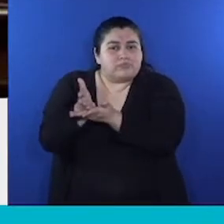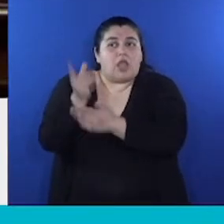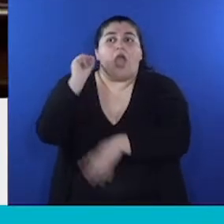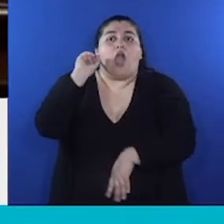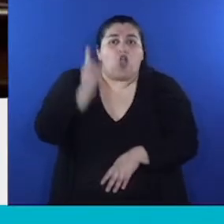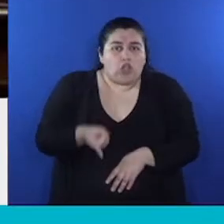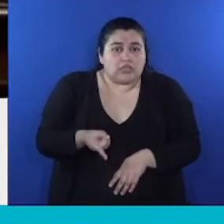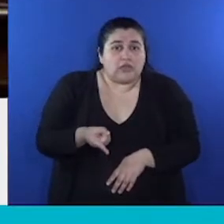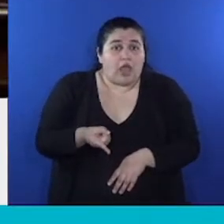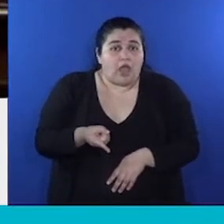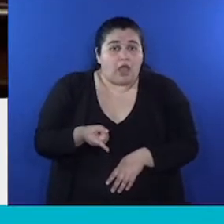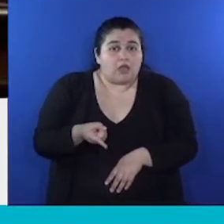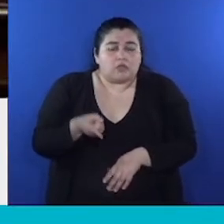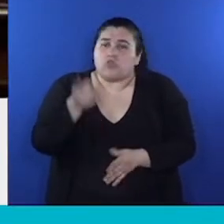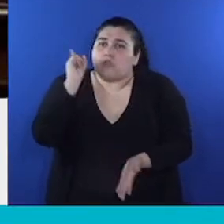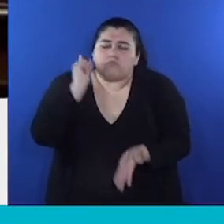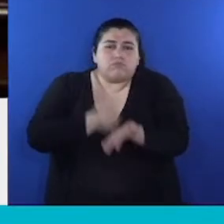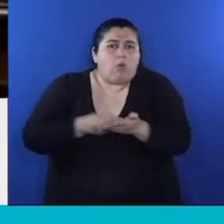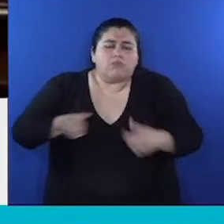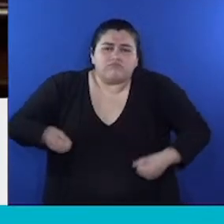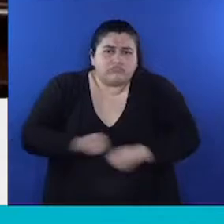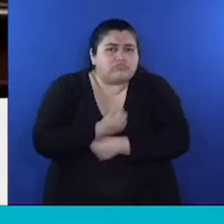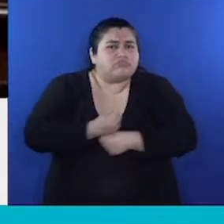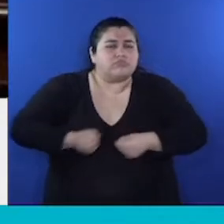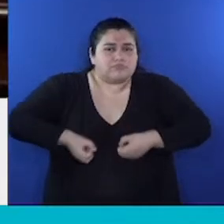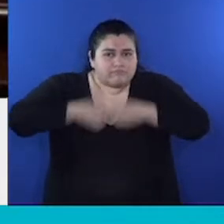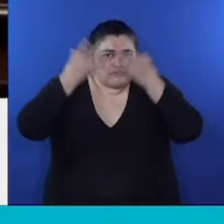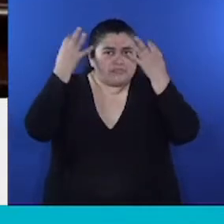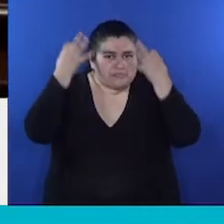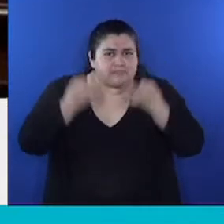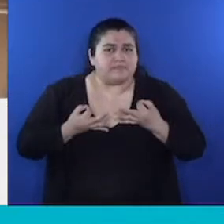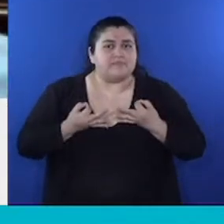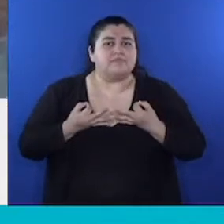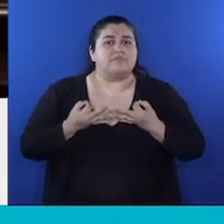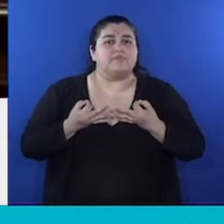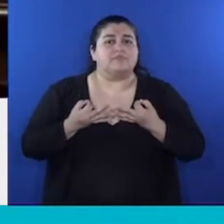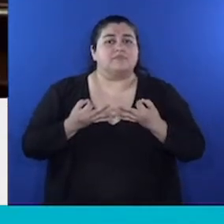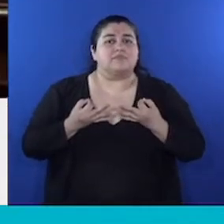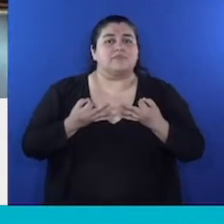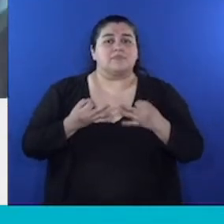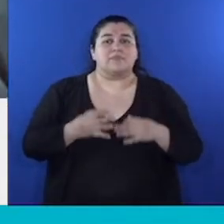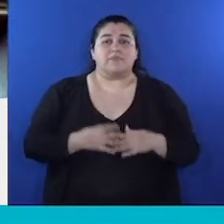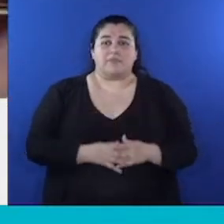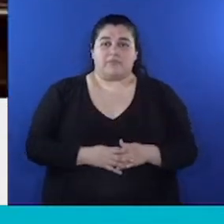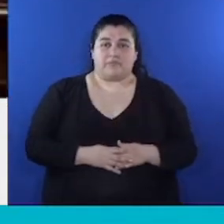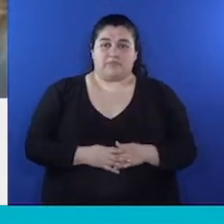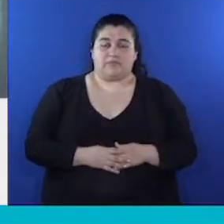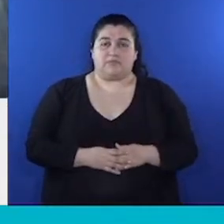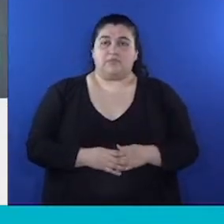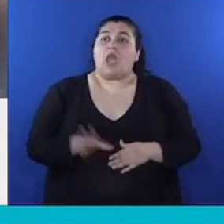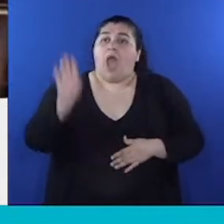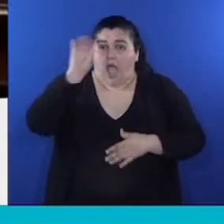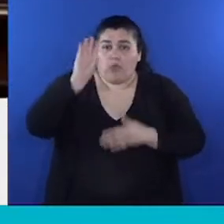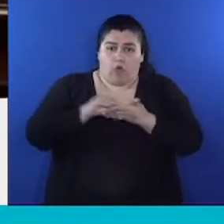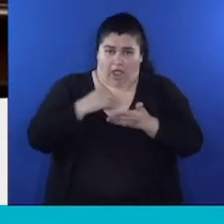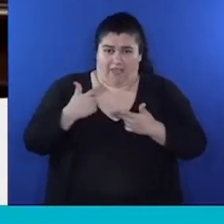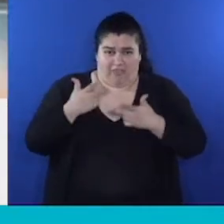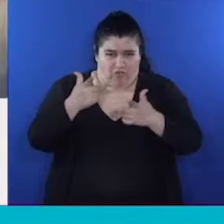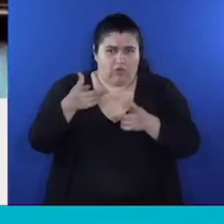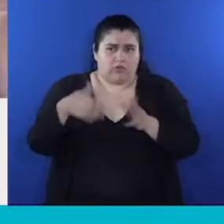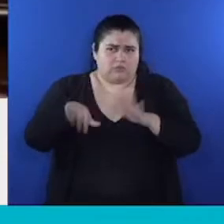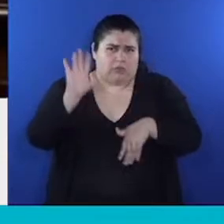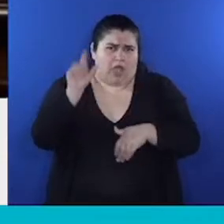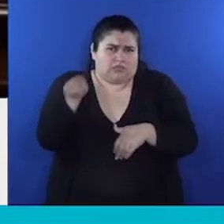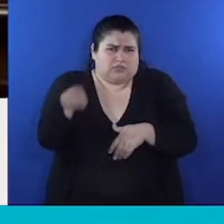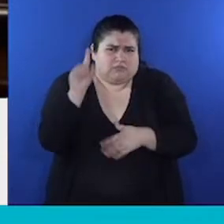condenados y con sentencia firme. Como dicen como decimos los abogados, pasada en autoridad de cosas juzgadas,